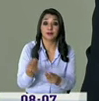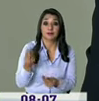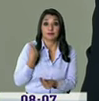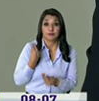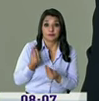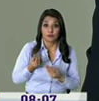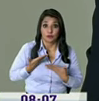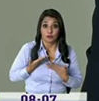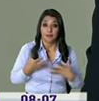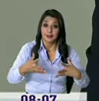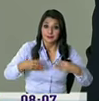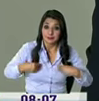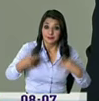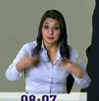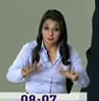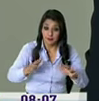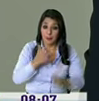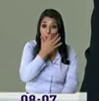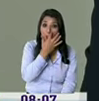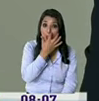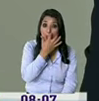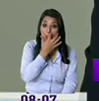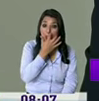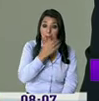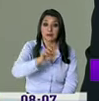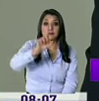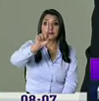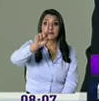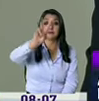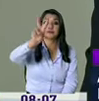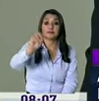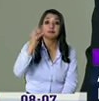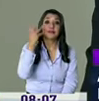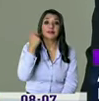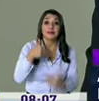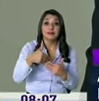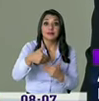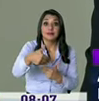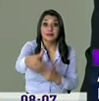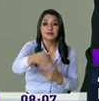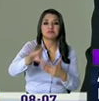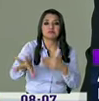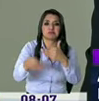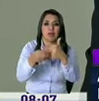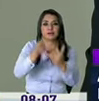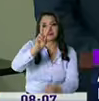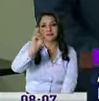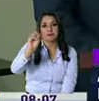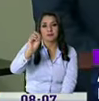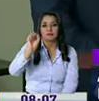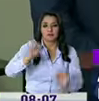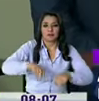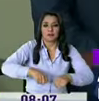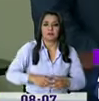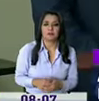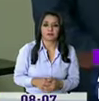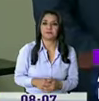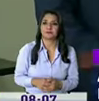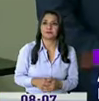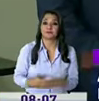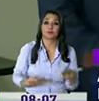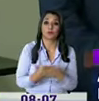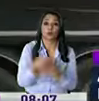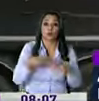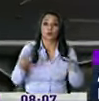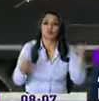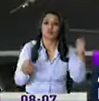de la aceptación de su oferta y en 120 días los otros 20 recolectores. La incorporación de la nueva